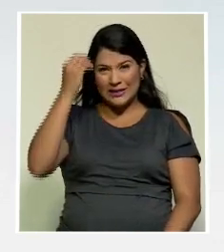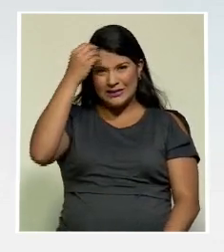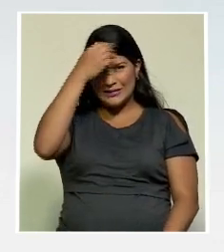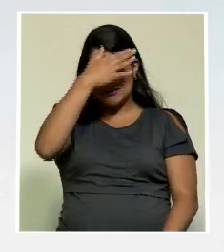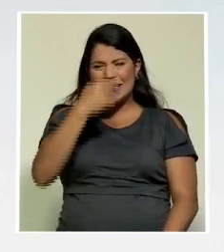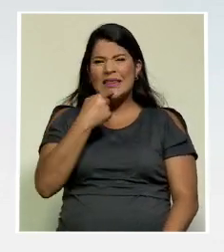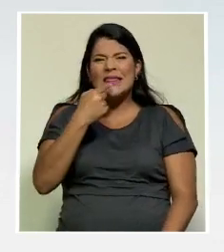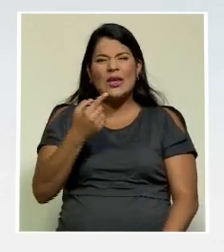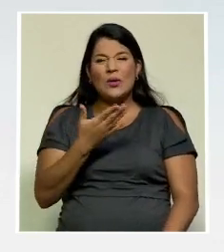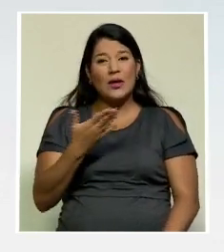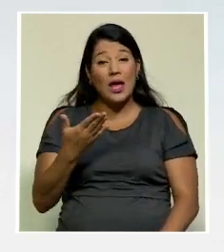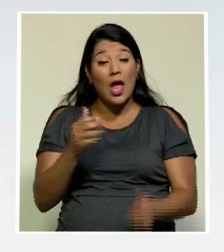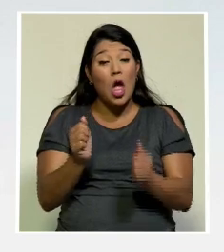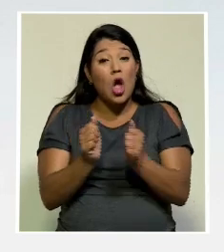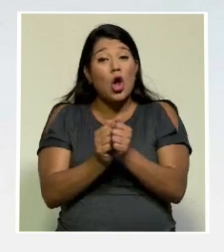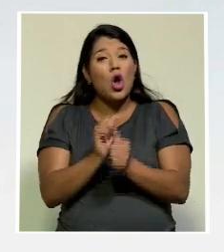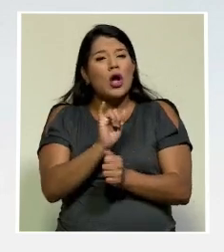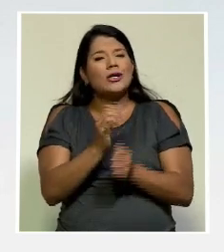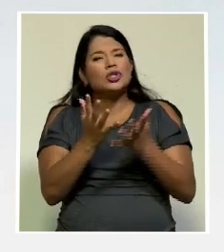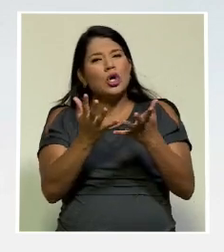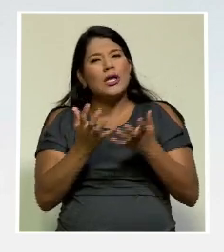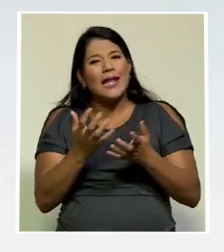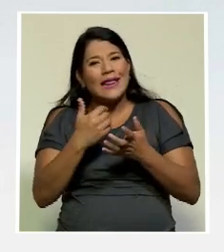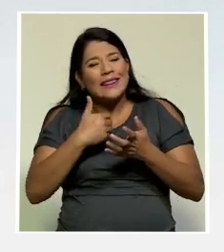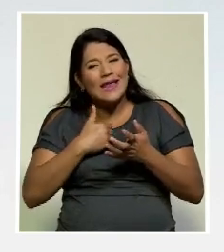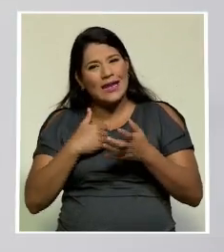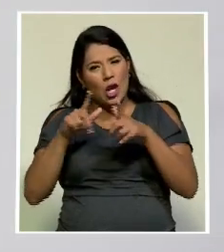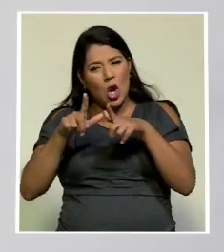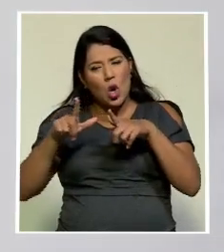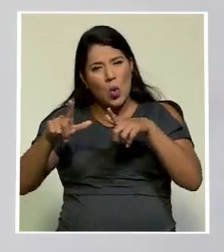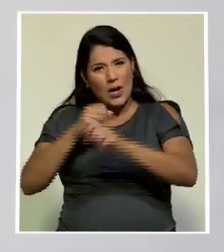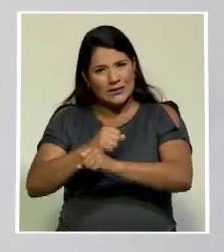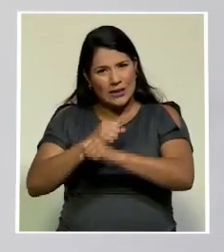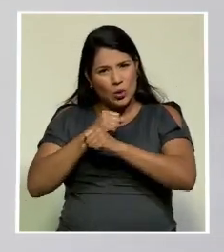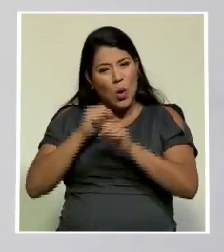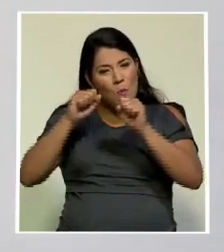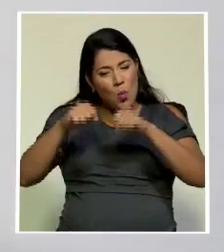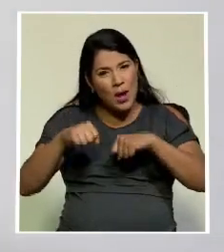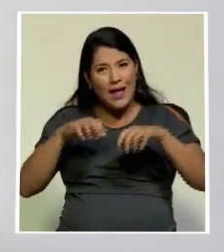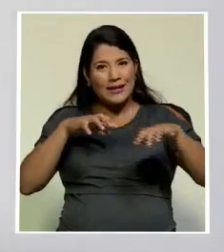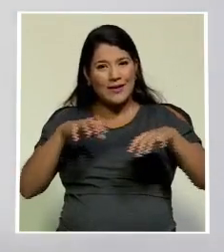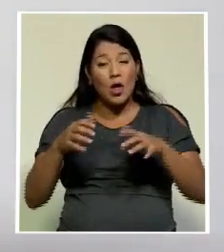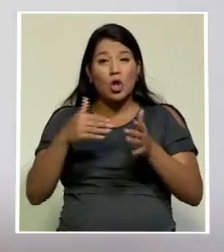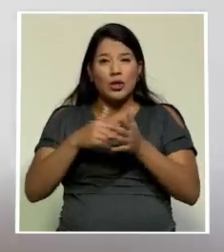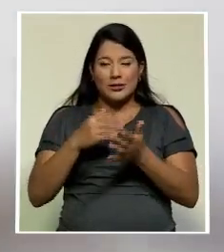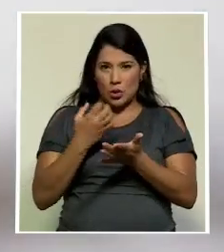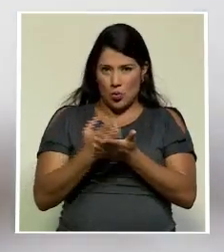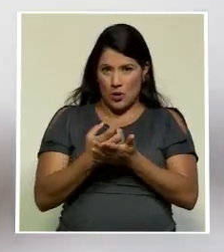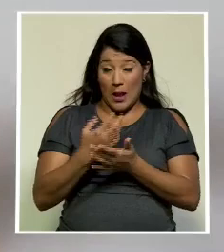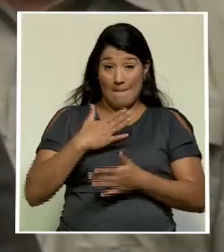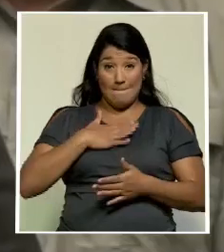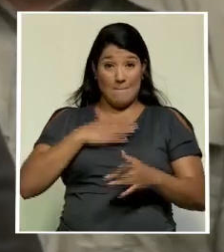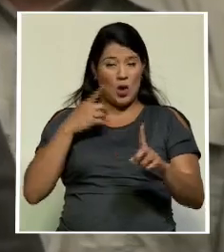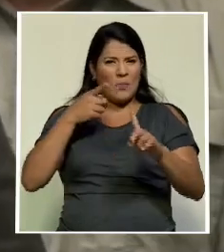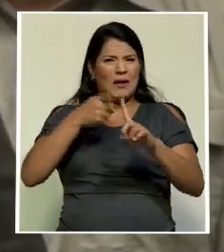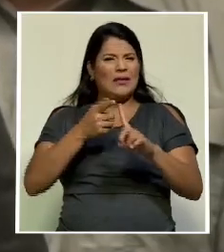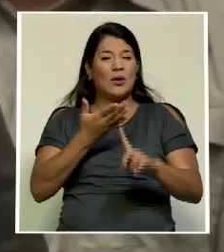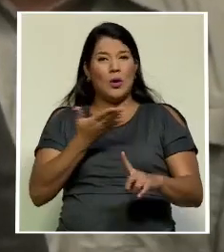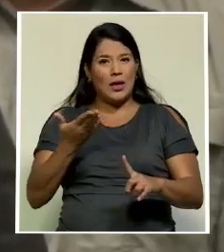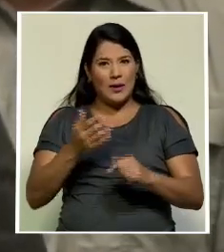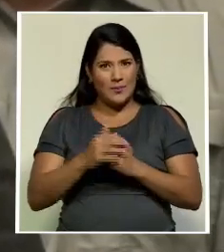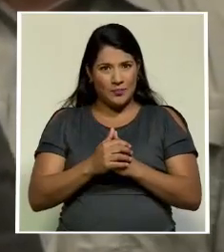con esto se busca tener espacios seguros y lograr reactivar la economía. El objetivo es que